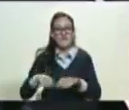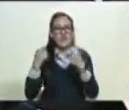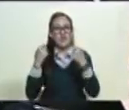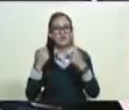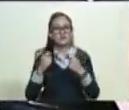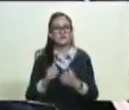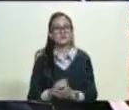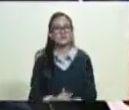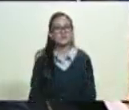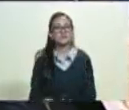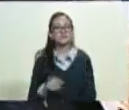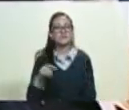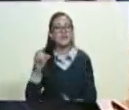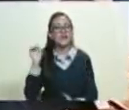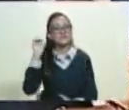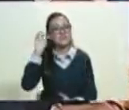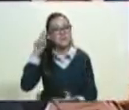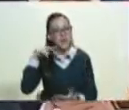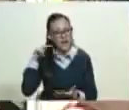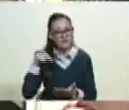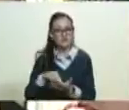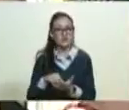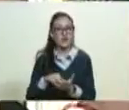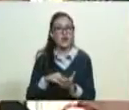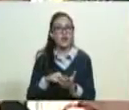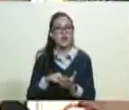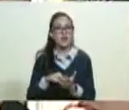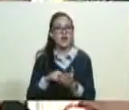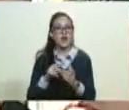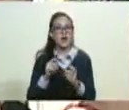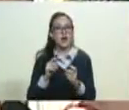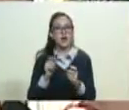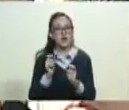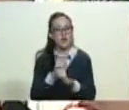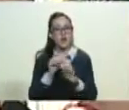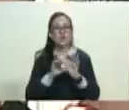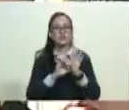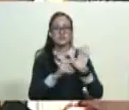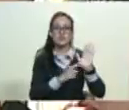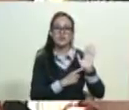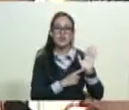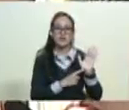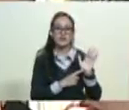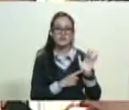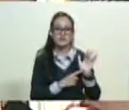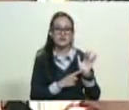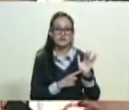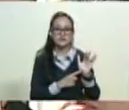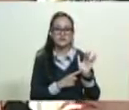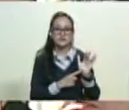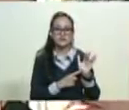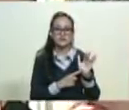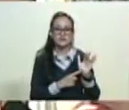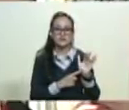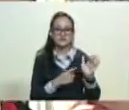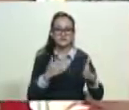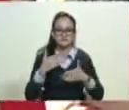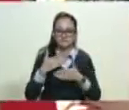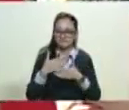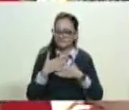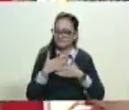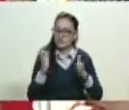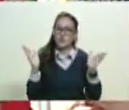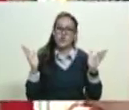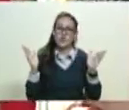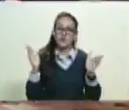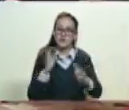Esta Asamblea Nacional Constituyente pudo romper las fases más oscuras de la dictadura que desde la